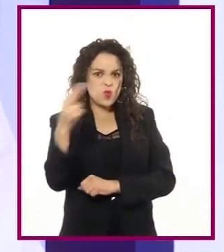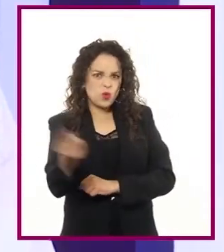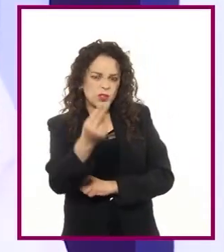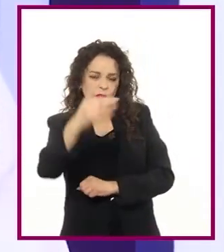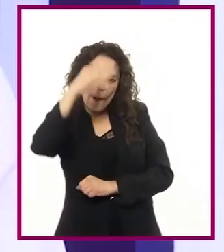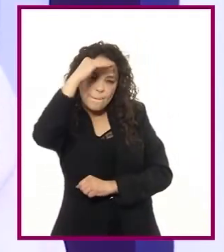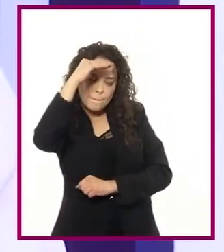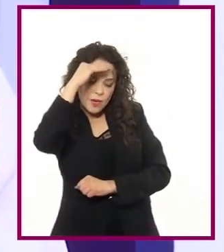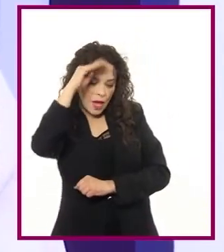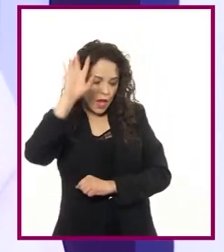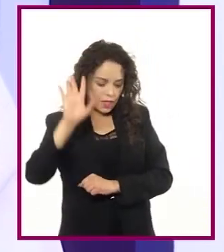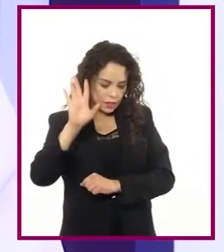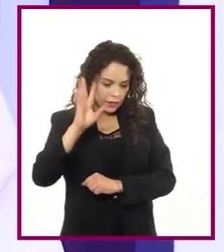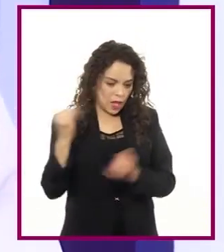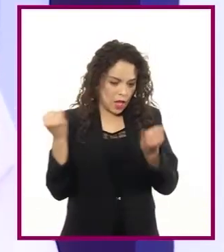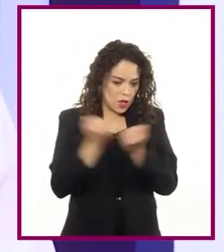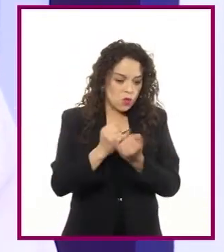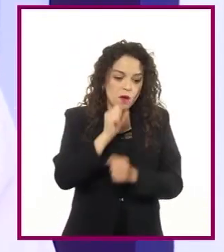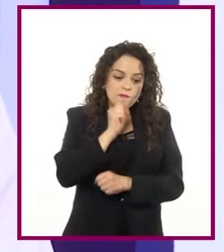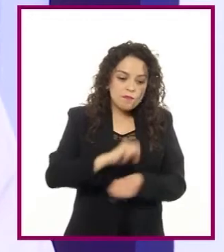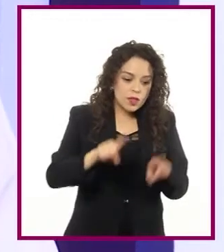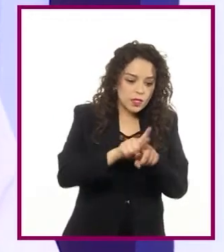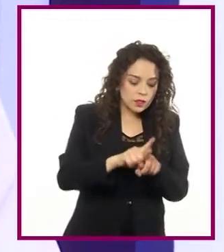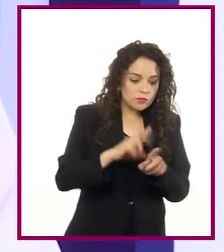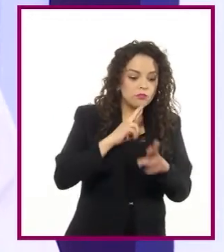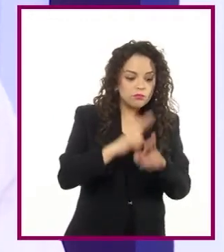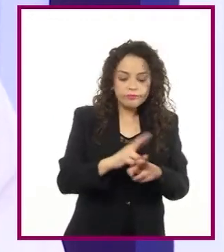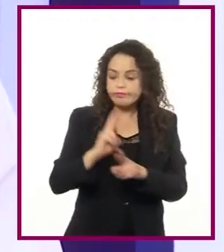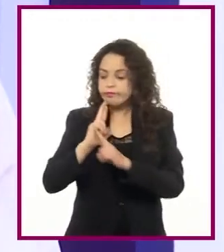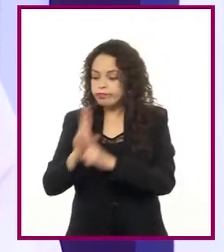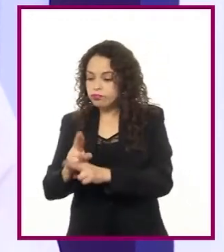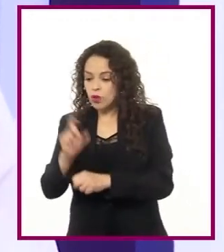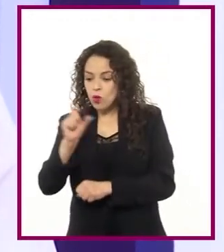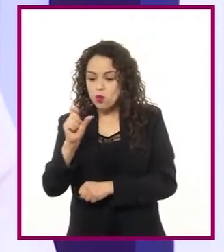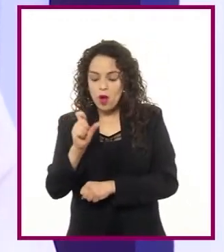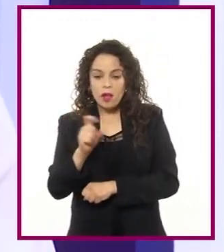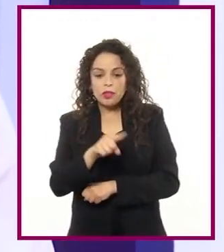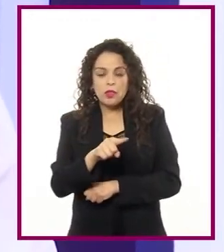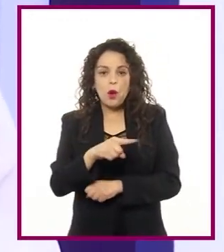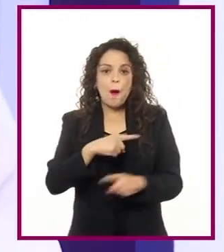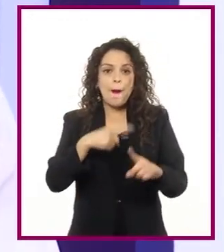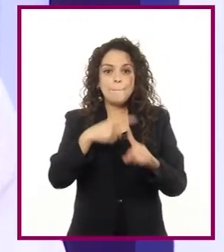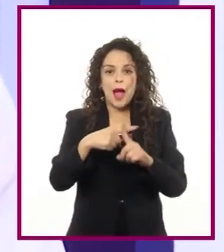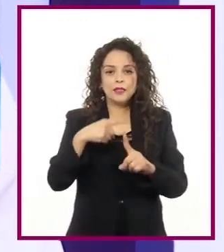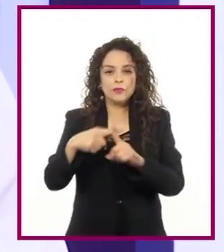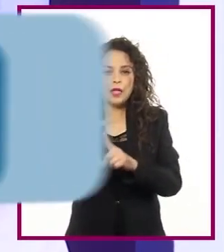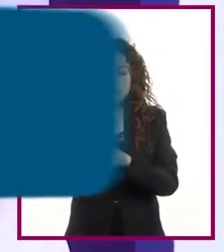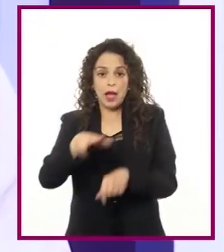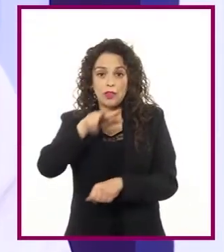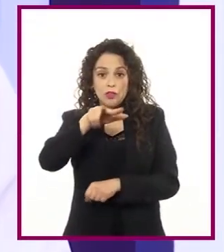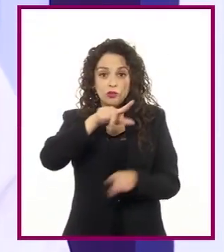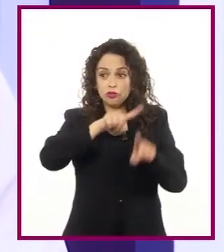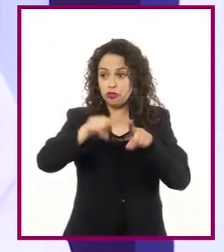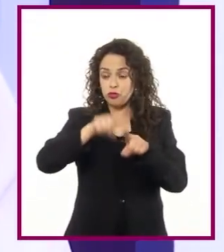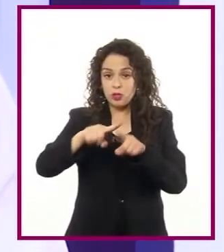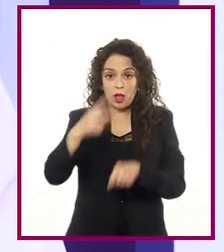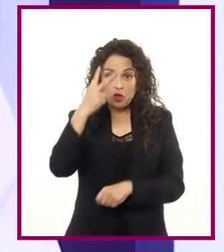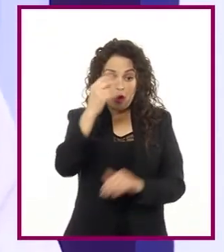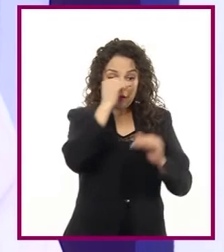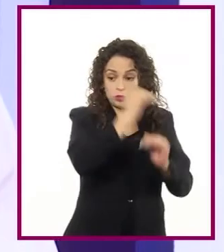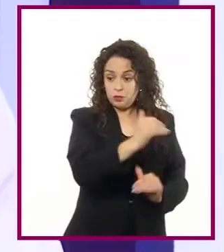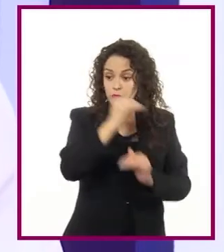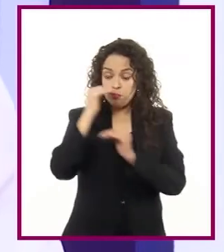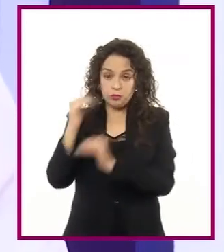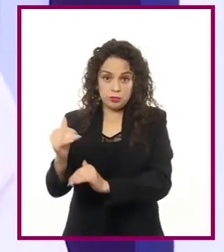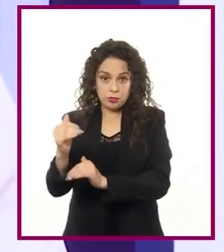se obtendrá el mismo resultado si suman las 18 calificaciones de los dos bloques y el